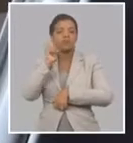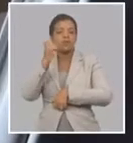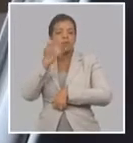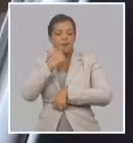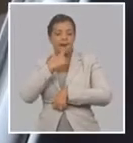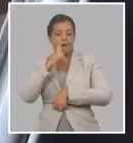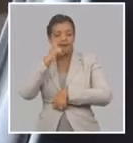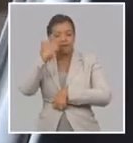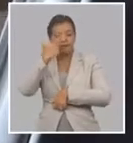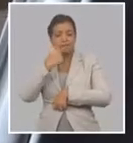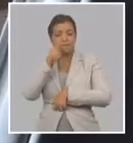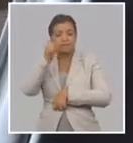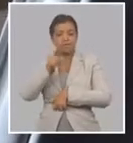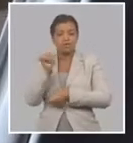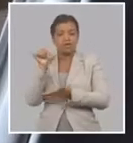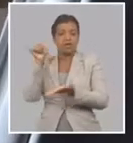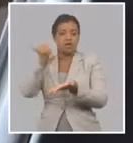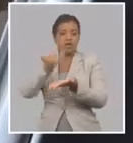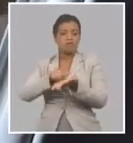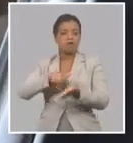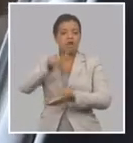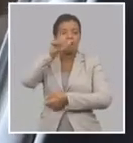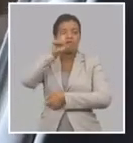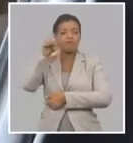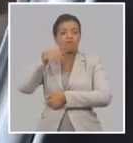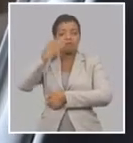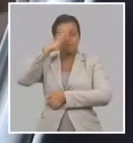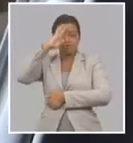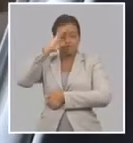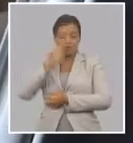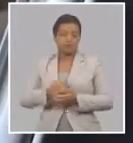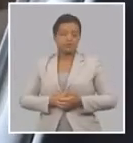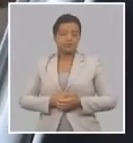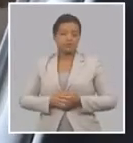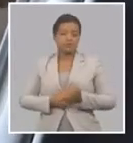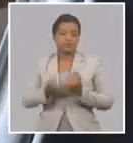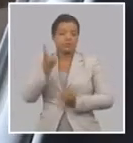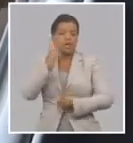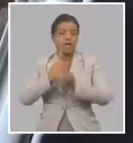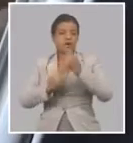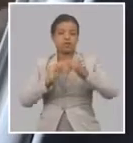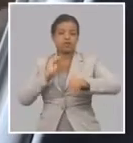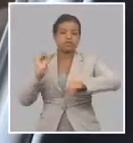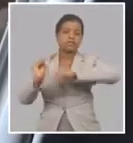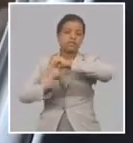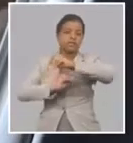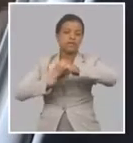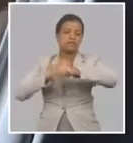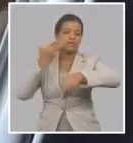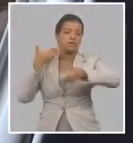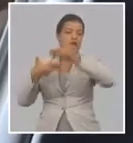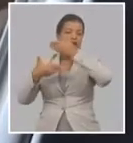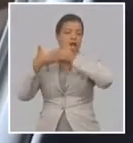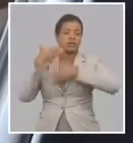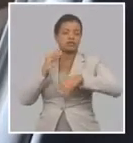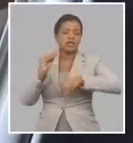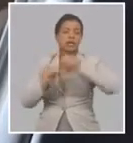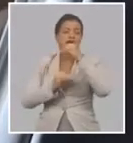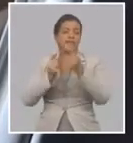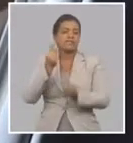están llegando ya a los aeropuertos cubanos hay alguna algún cambio lo que se estaba haciendo anteriormente